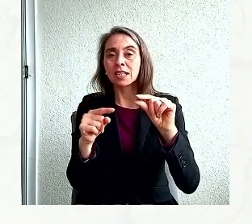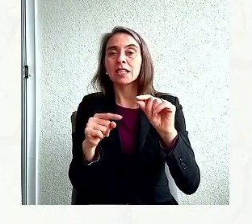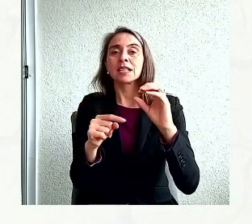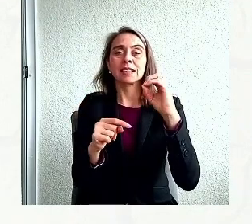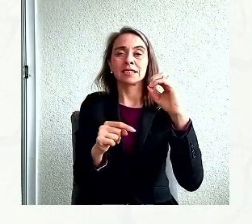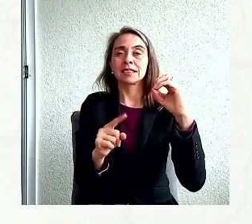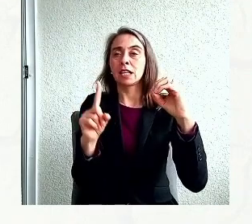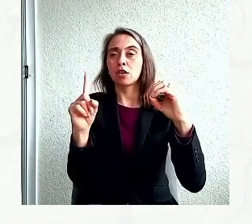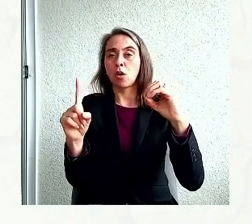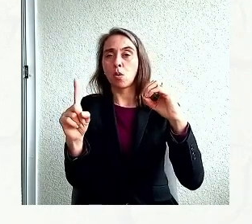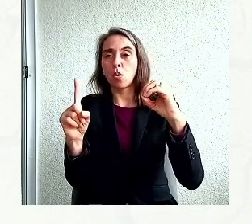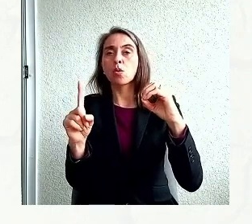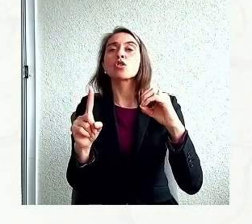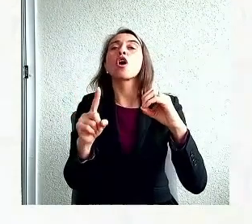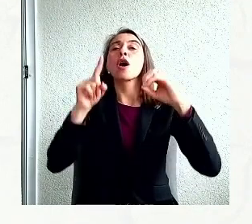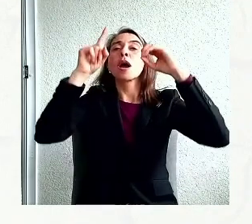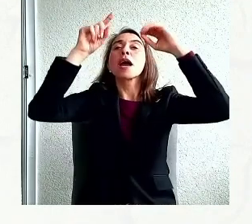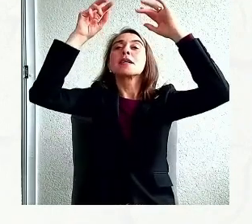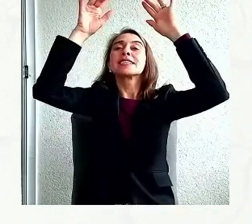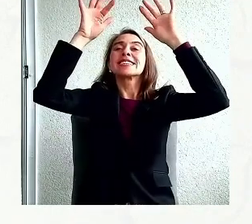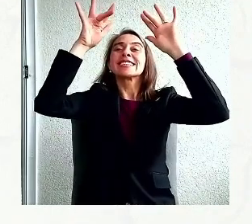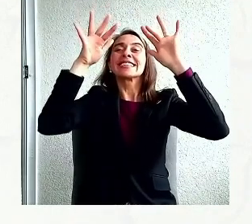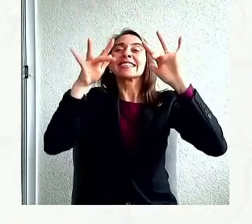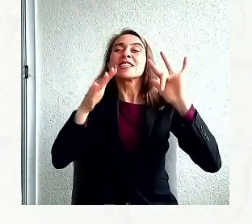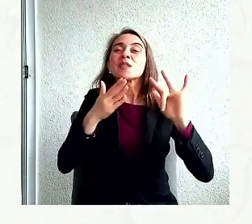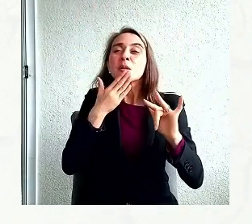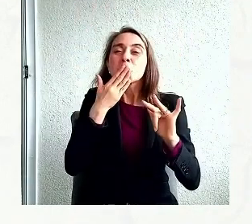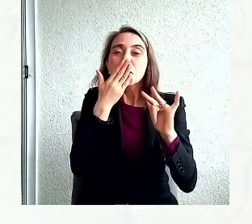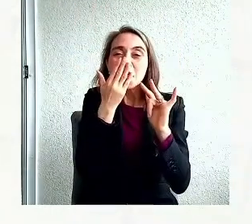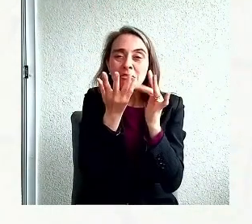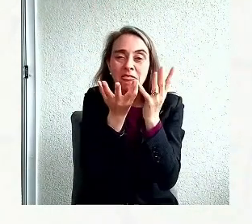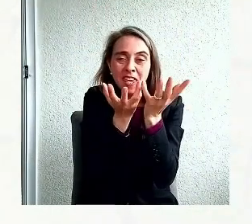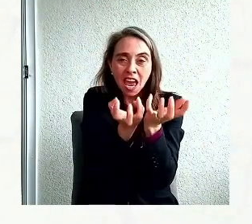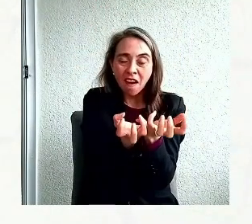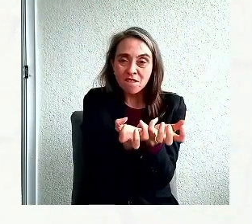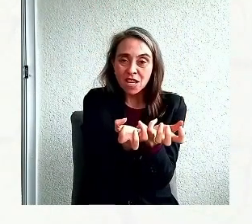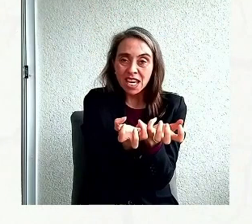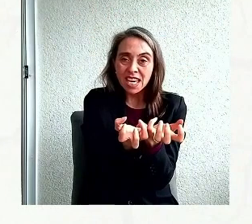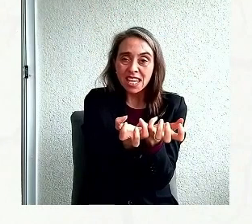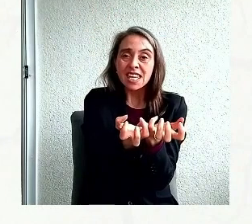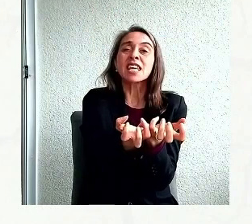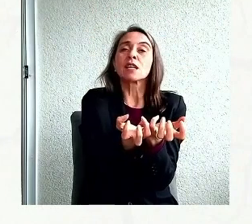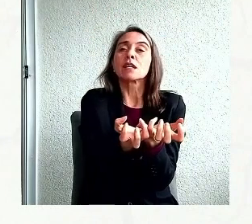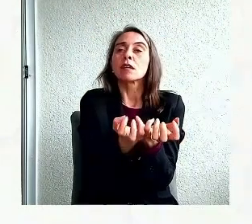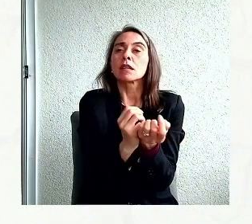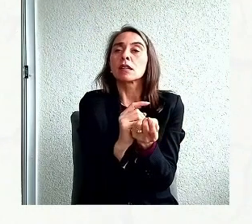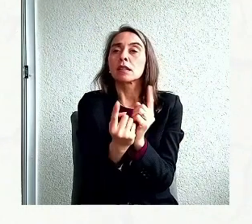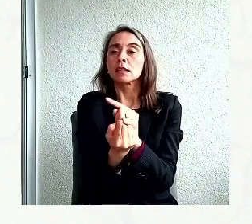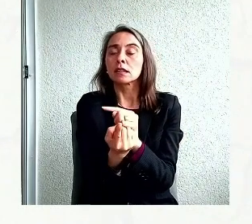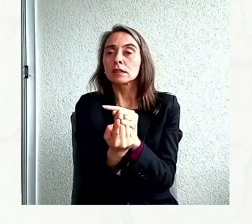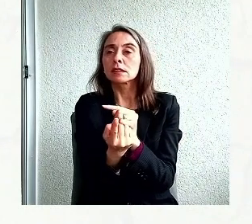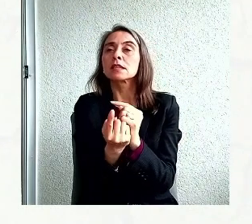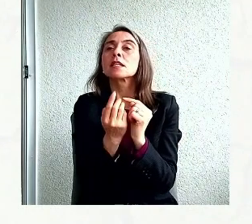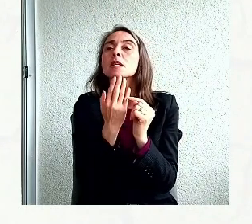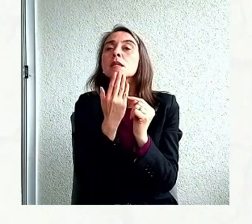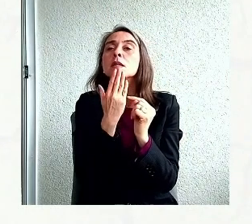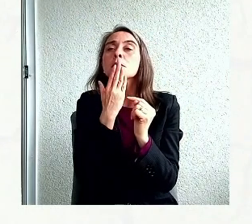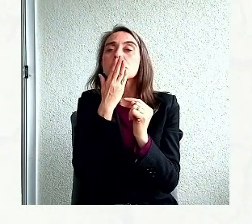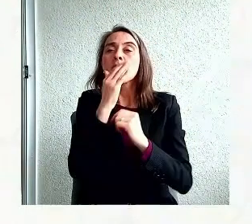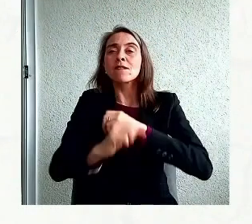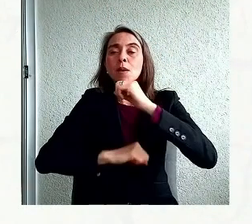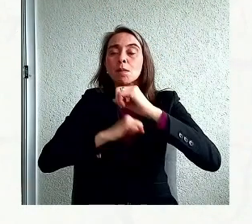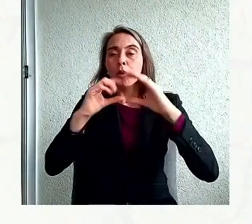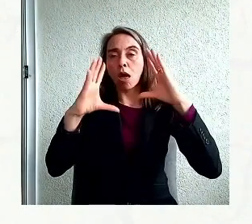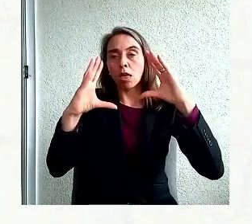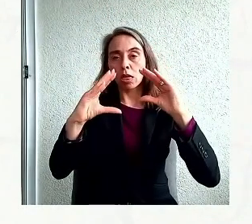que la nieve se va envejeciendo, va cambiando su granulometría y se va obviamente comportando de manera ópticamente distinta, va cambiando su albedo